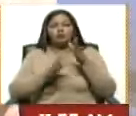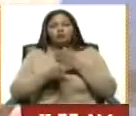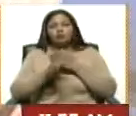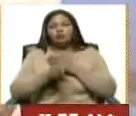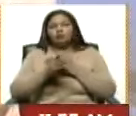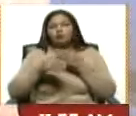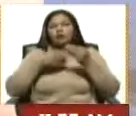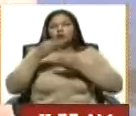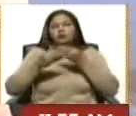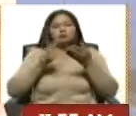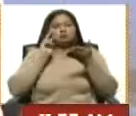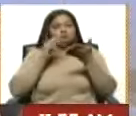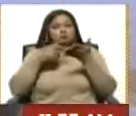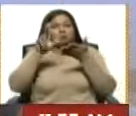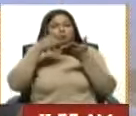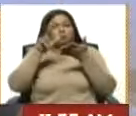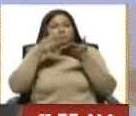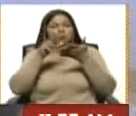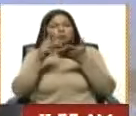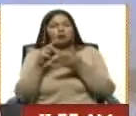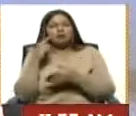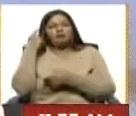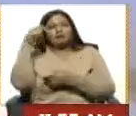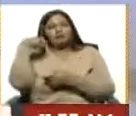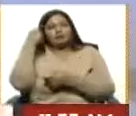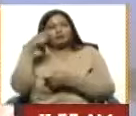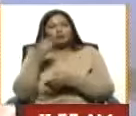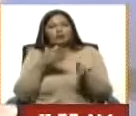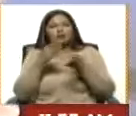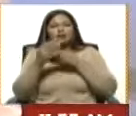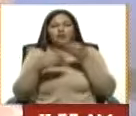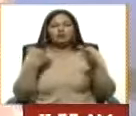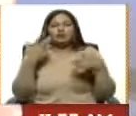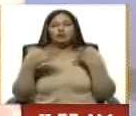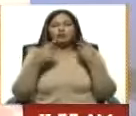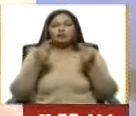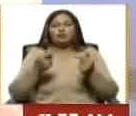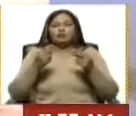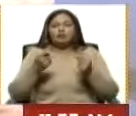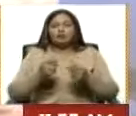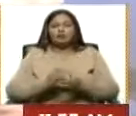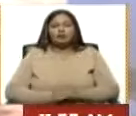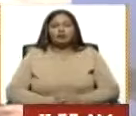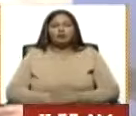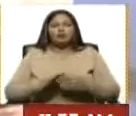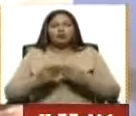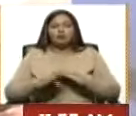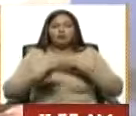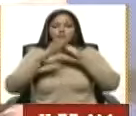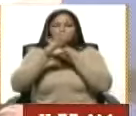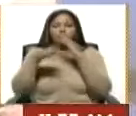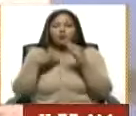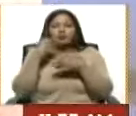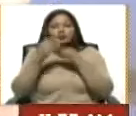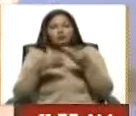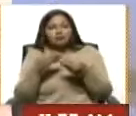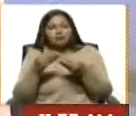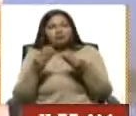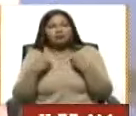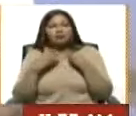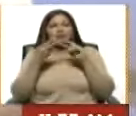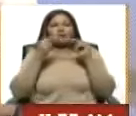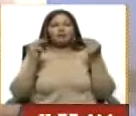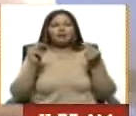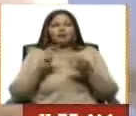haciendo, mirando tus videos, pasándola bien con las redes sociales, a ser un activista porque te están censurando la posibilidad de vivir en